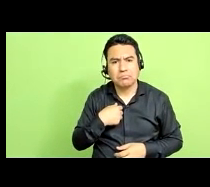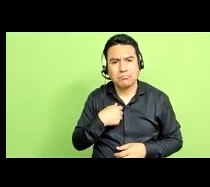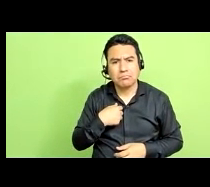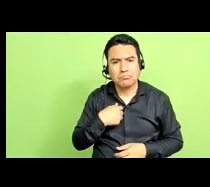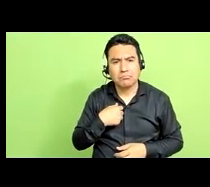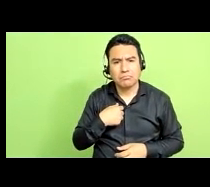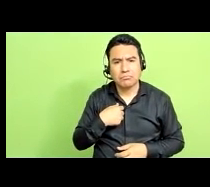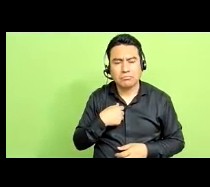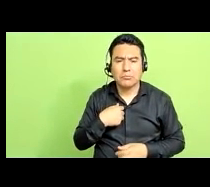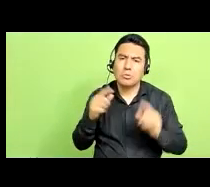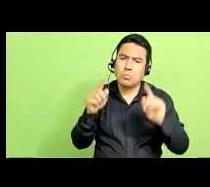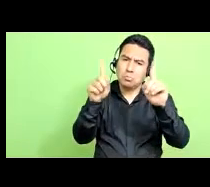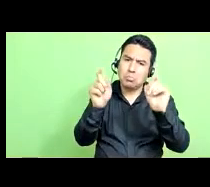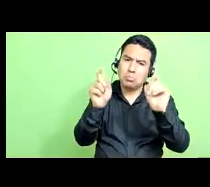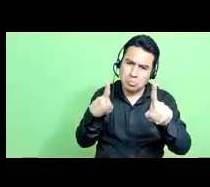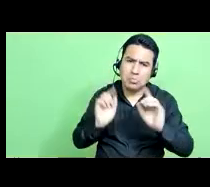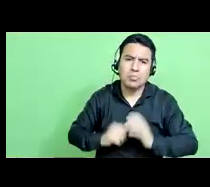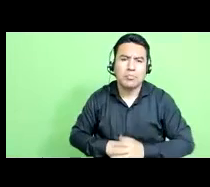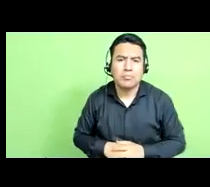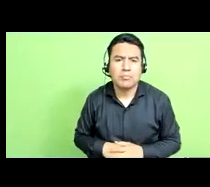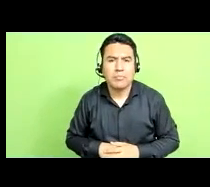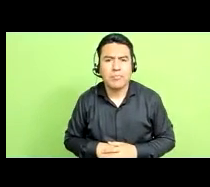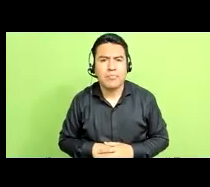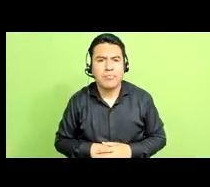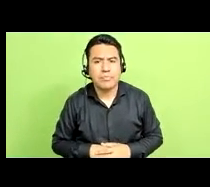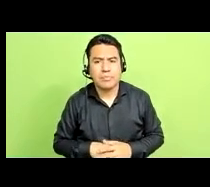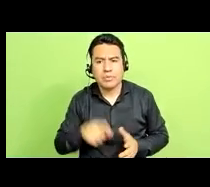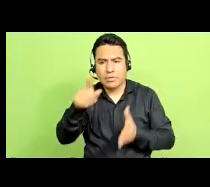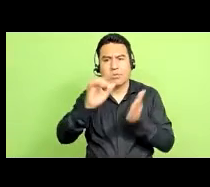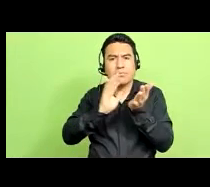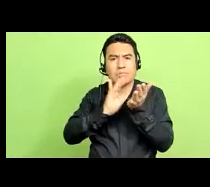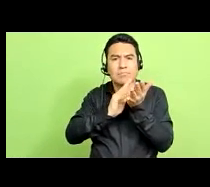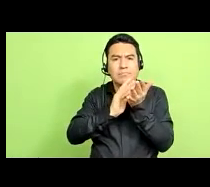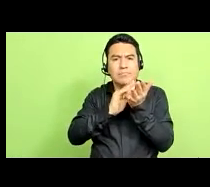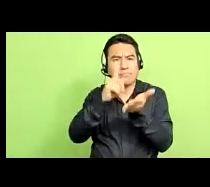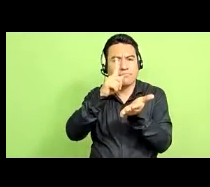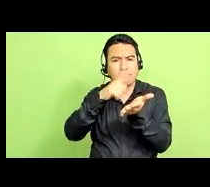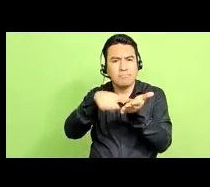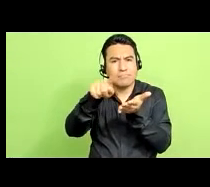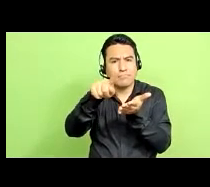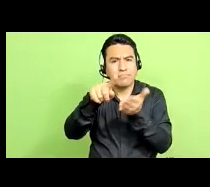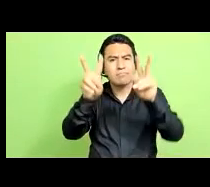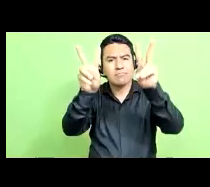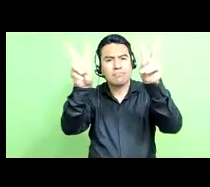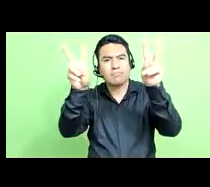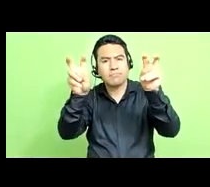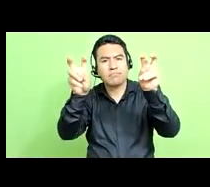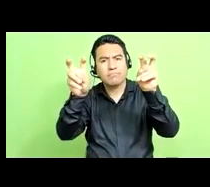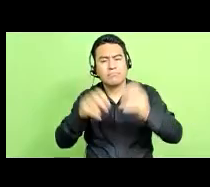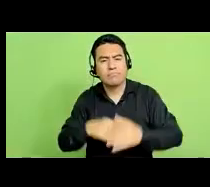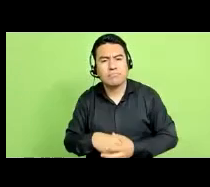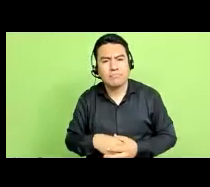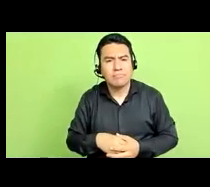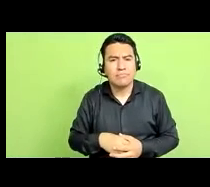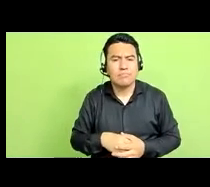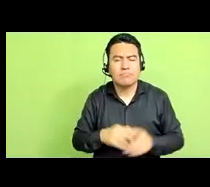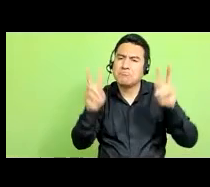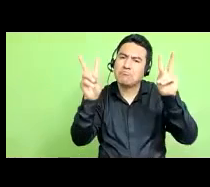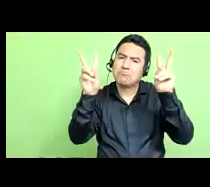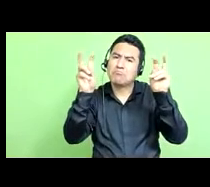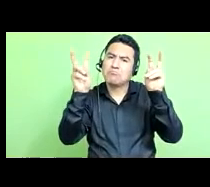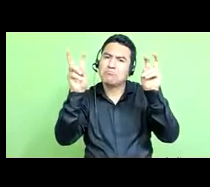preguntar lo que he puesto en el chat es que el tema que bueno el sistema